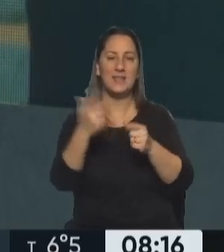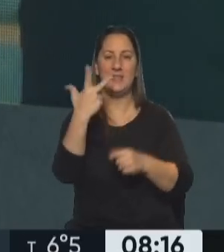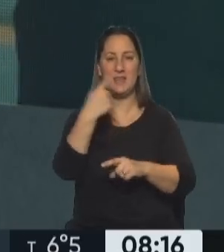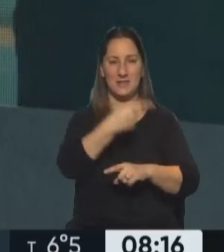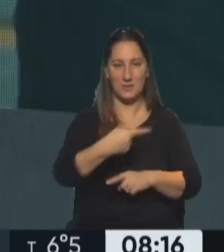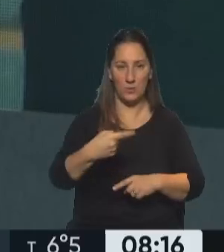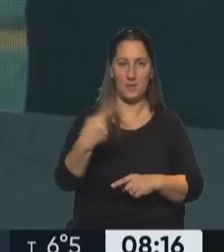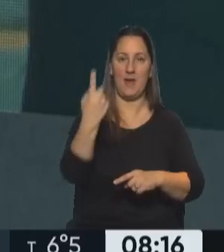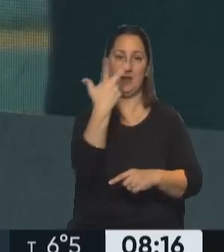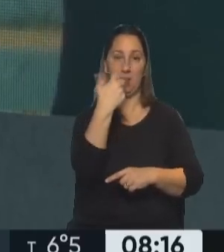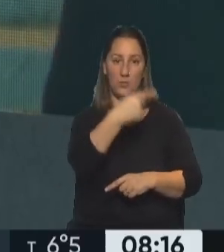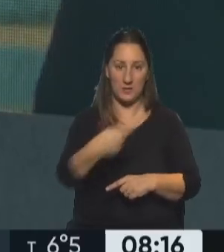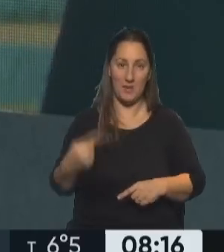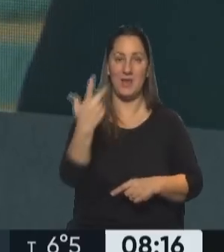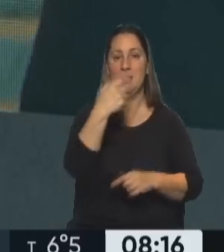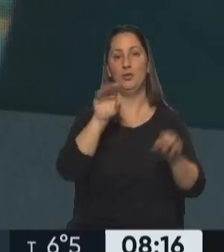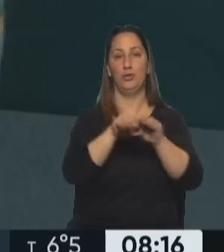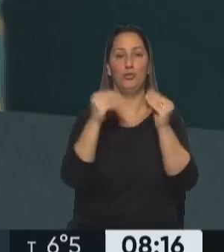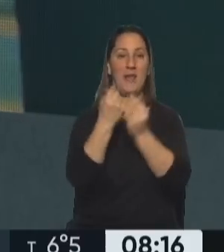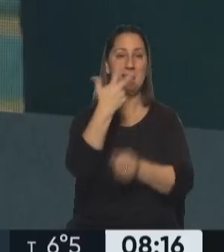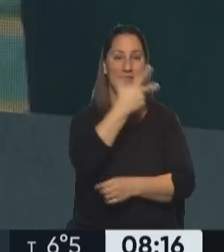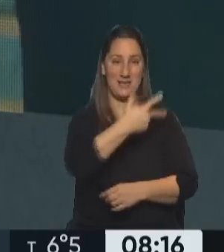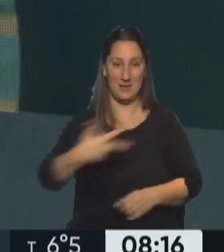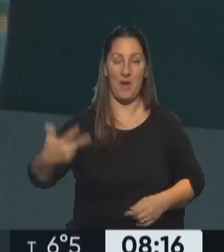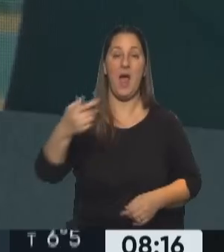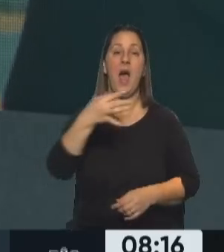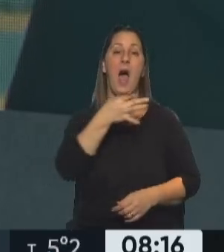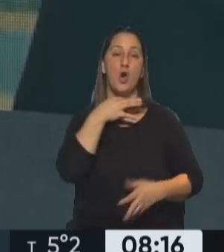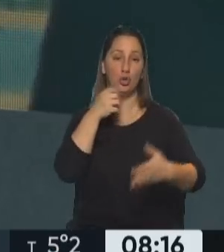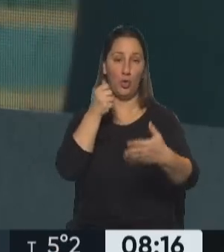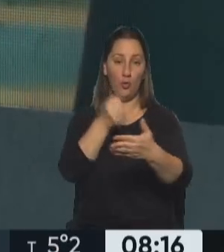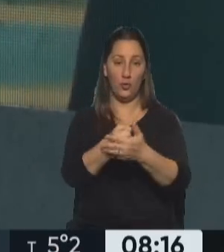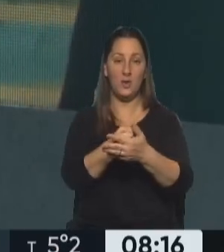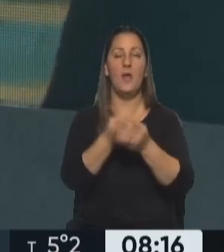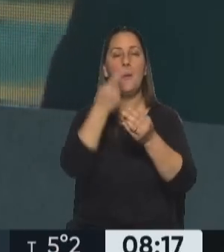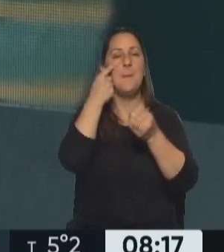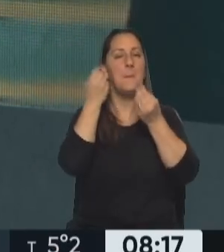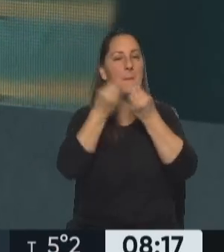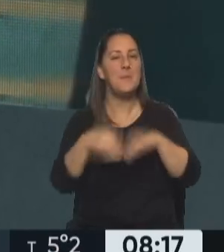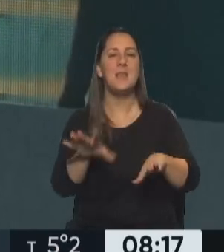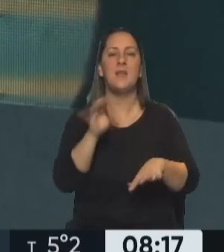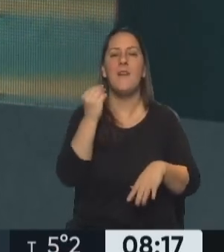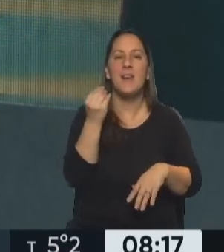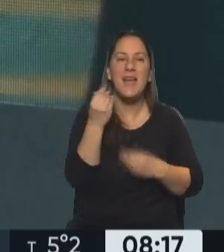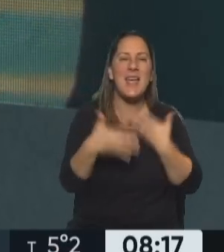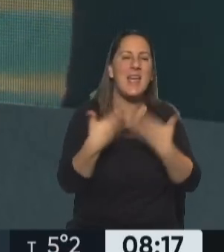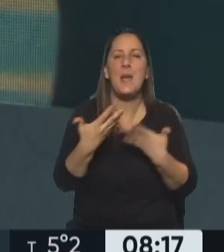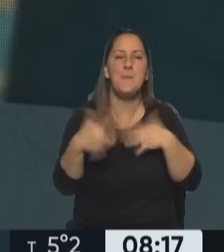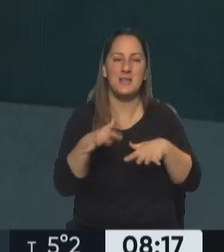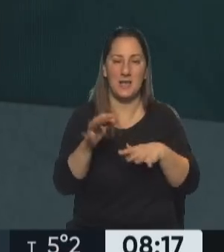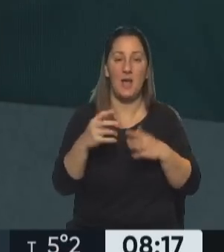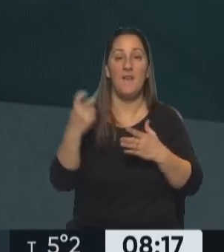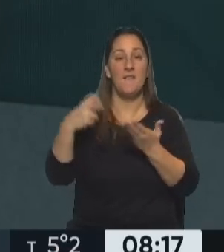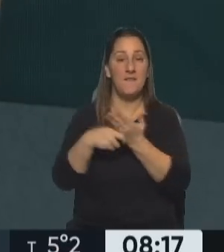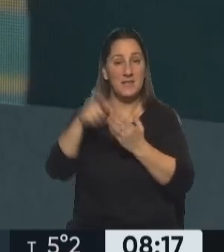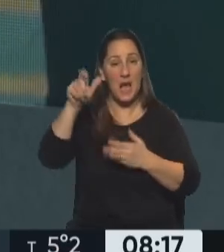semana, estos son 3 semanas. A finales de agosto vamos a tener un primer indicio de qué es lo que va a pasar allí, porque el fiscal va a pedir una